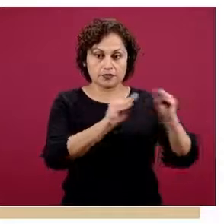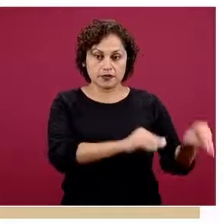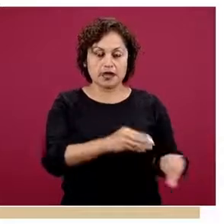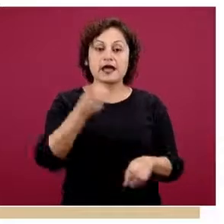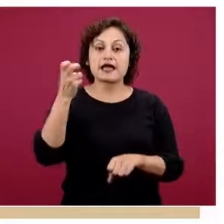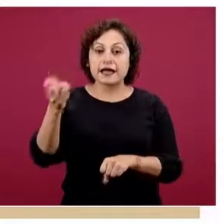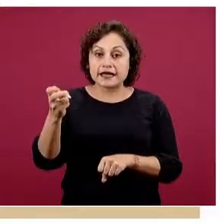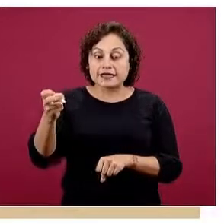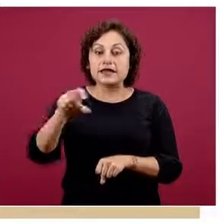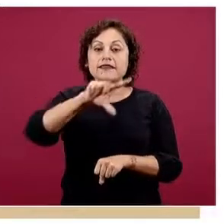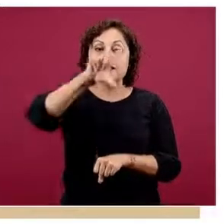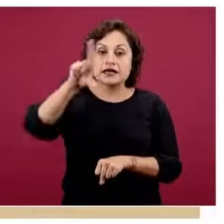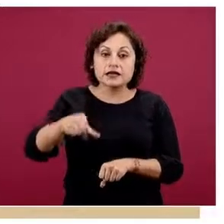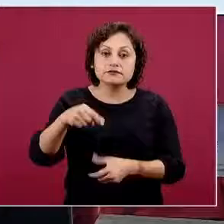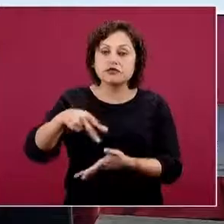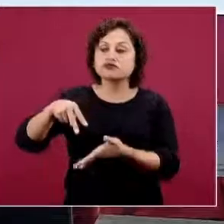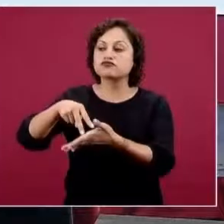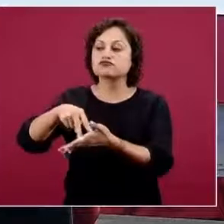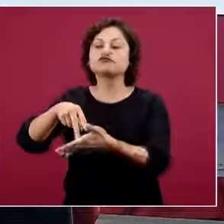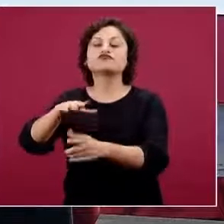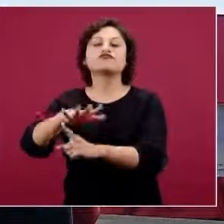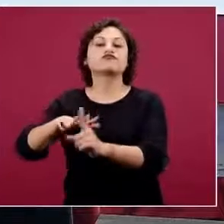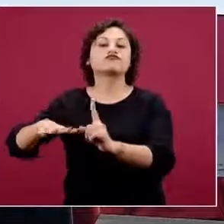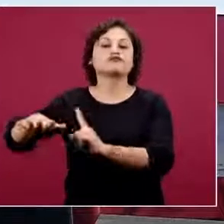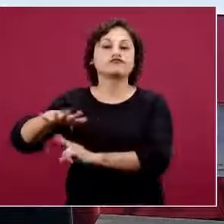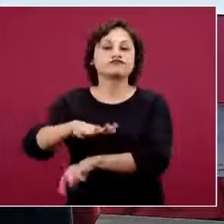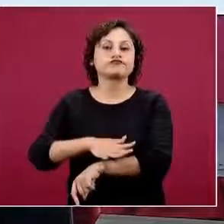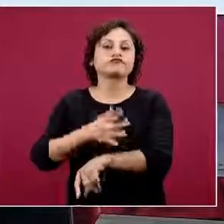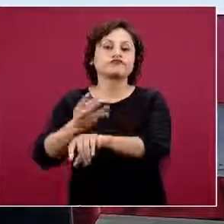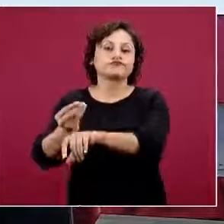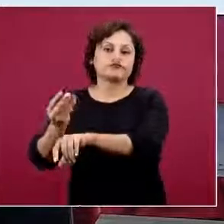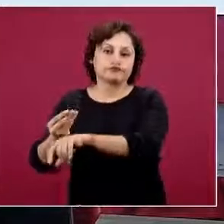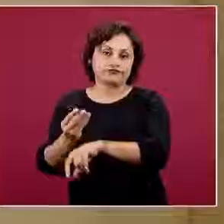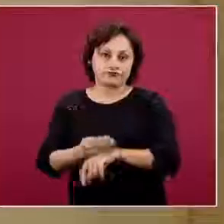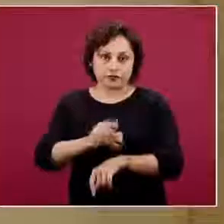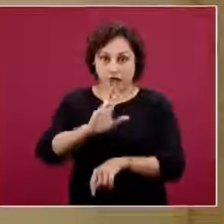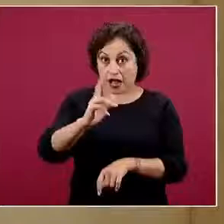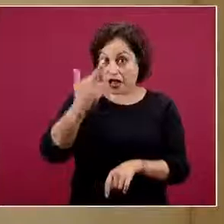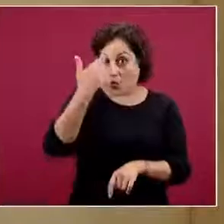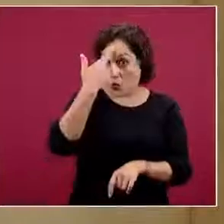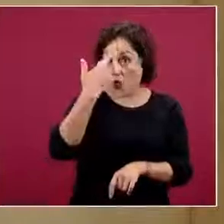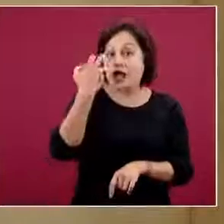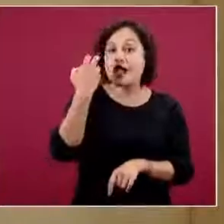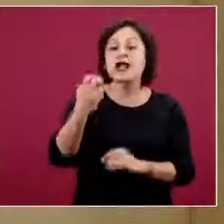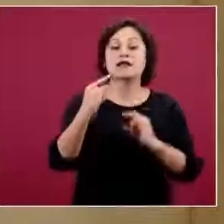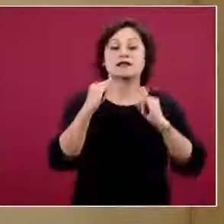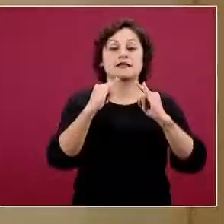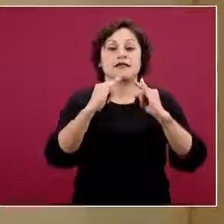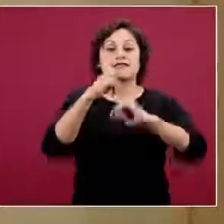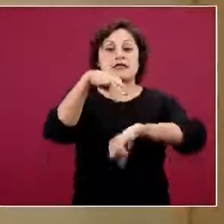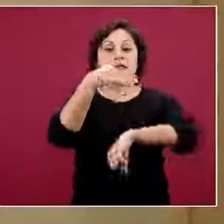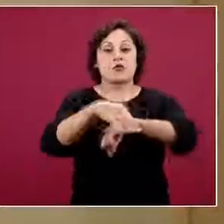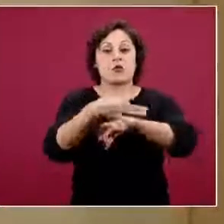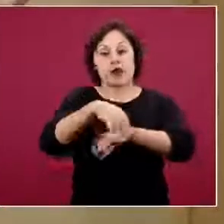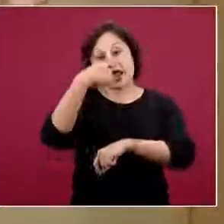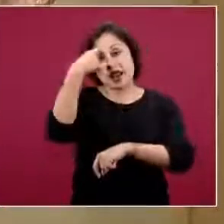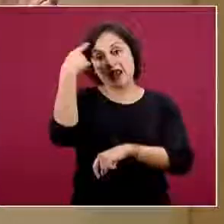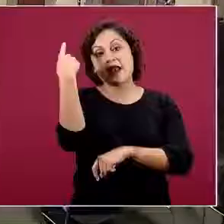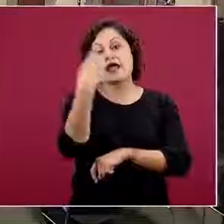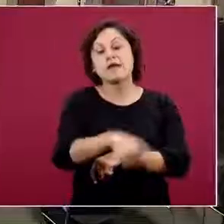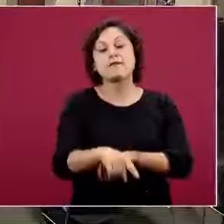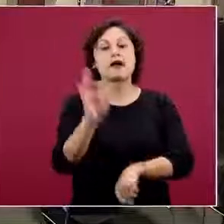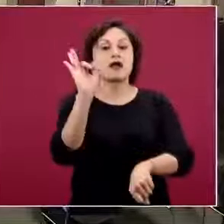fenómeno perturbador. Recordemos que los centros de atención temporal están desarrollados para una atención de